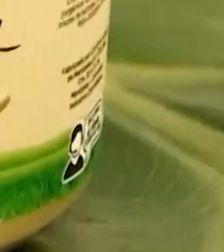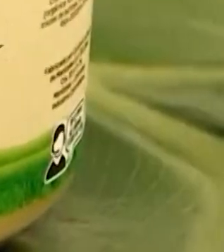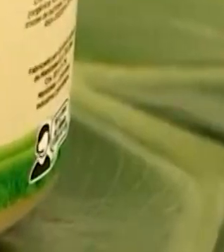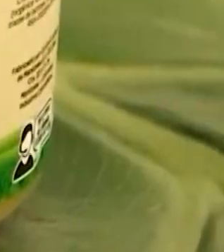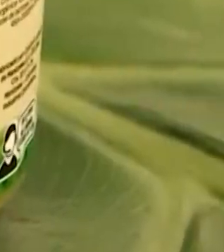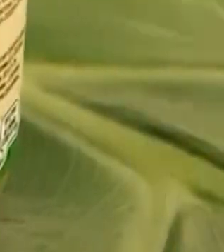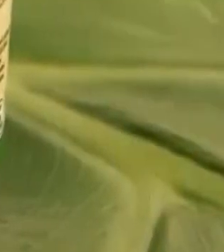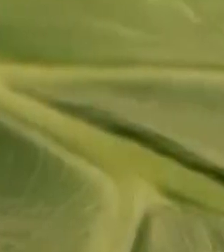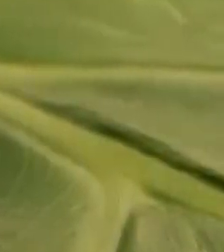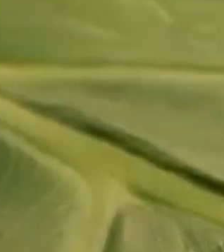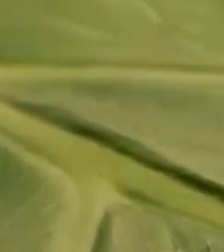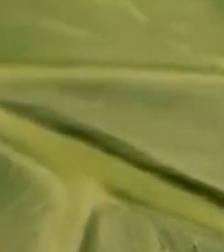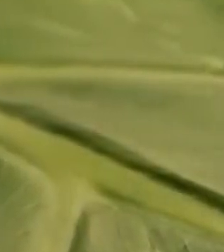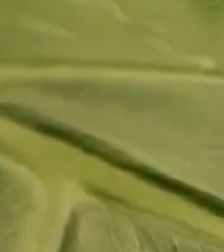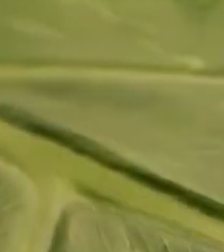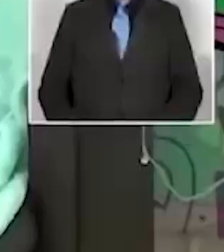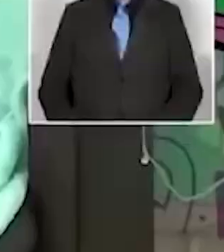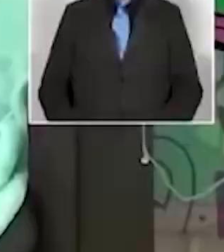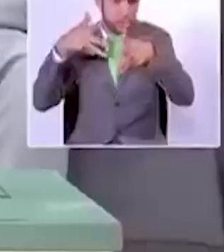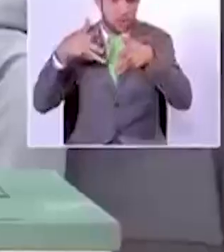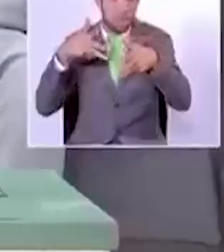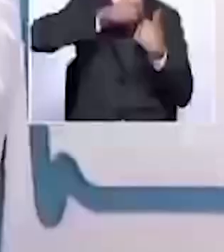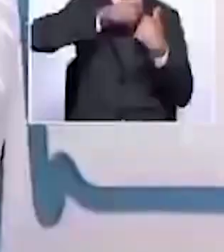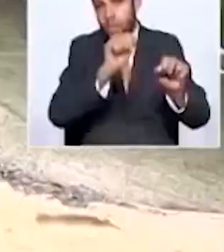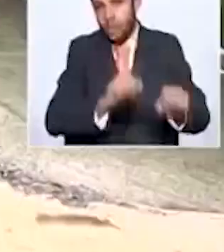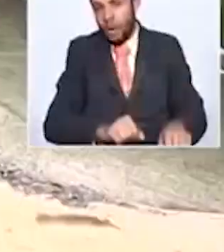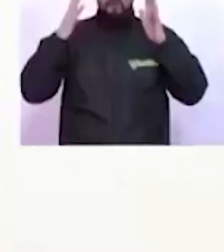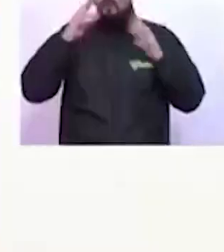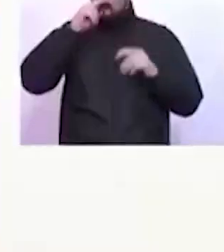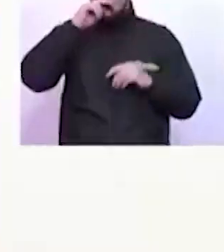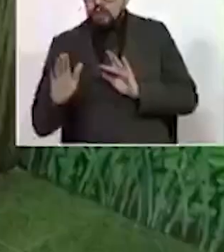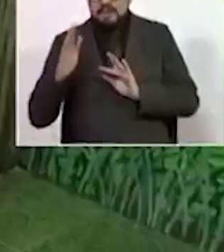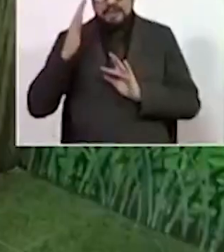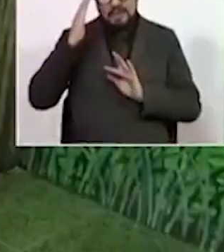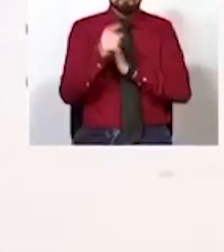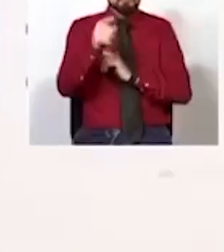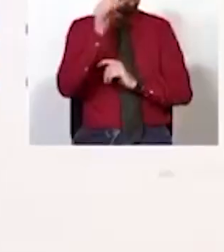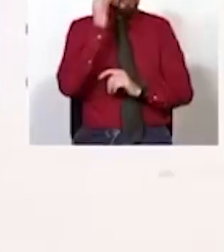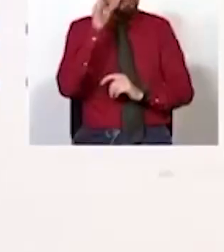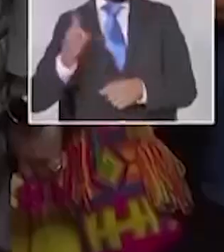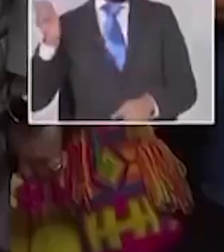alternativa más saludable o no